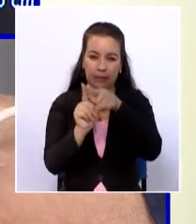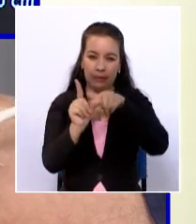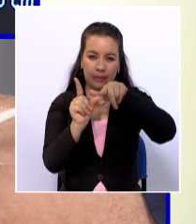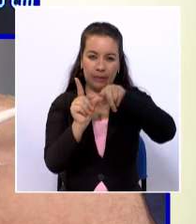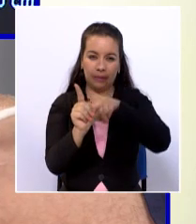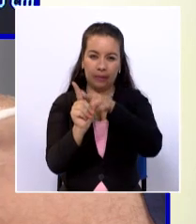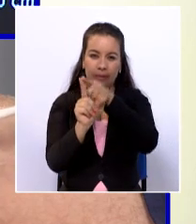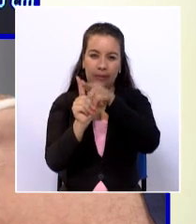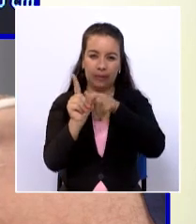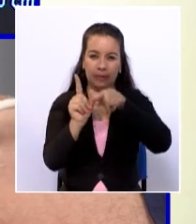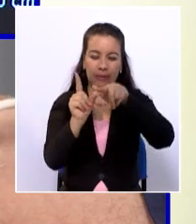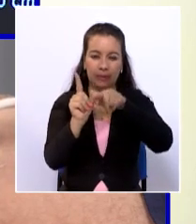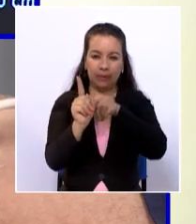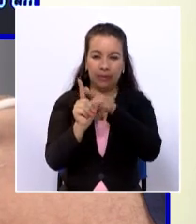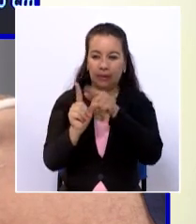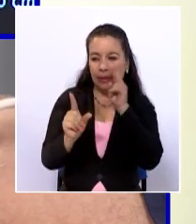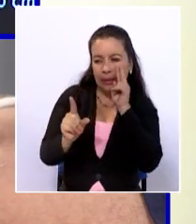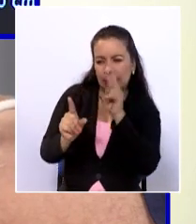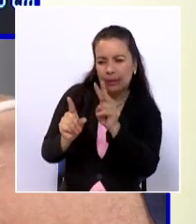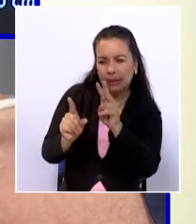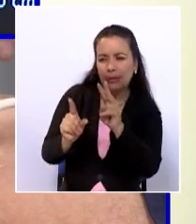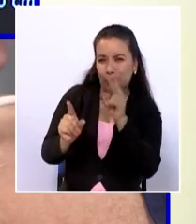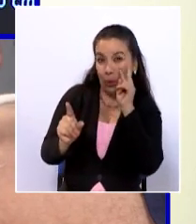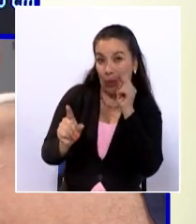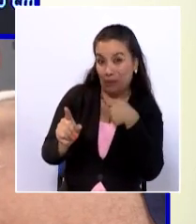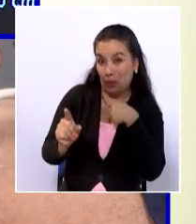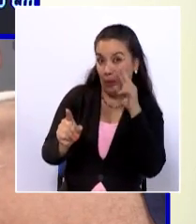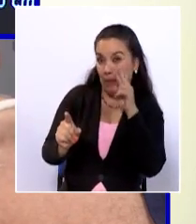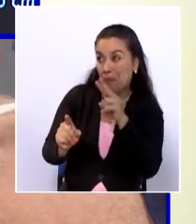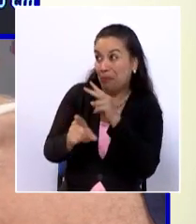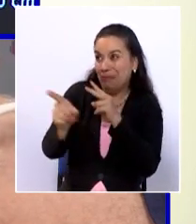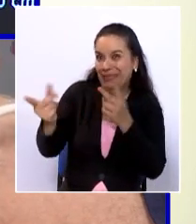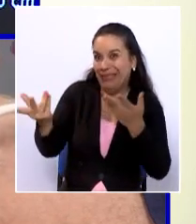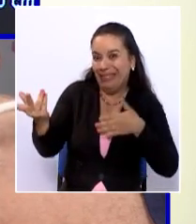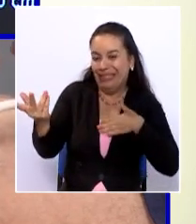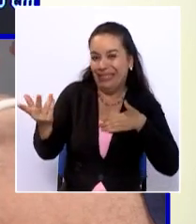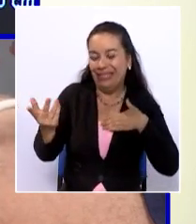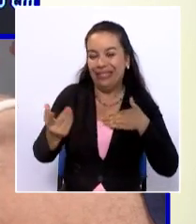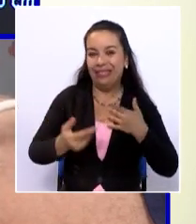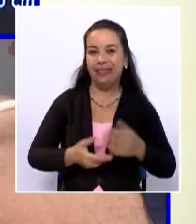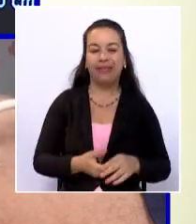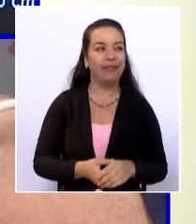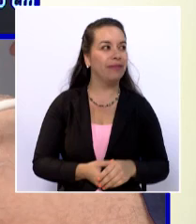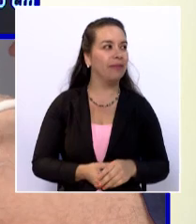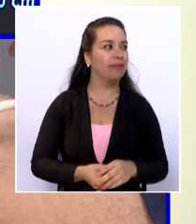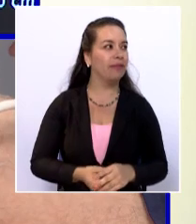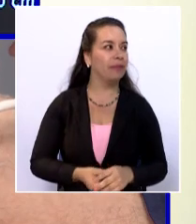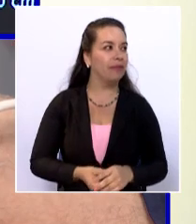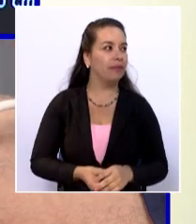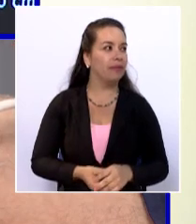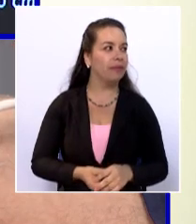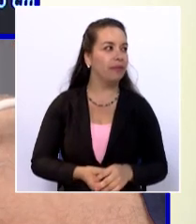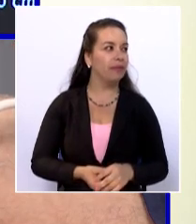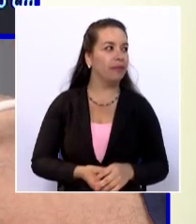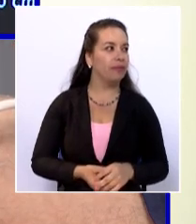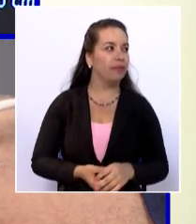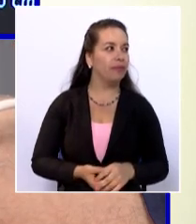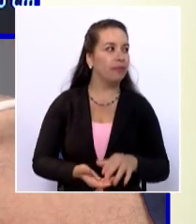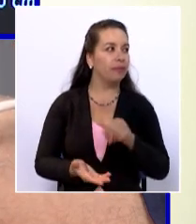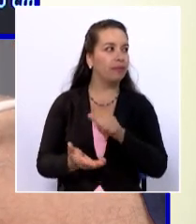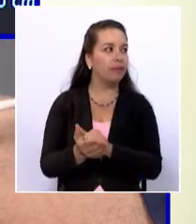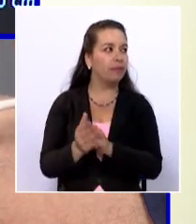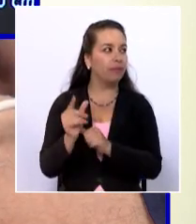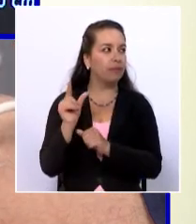con mucha fe podemos ver yo lo dejo perfecto pero funk pero hay que verlo muchos ese triangulito que tiene un